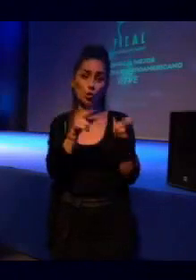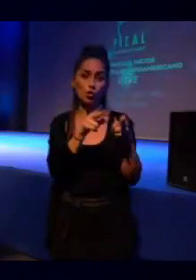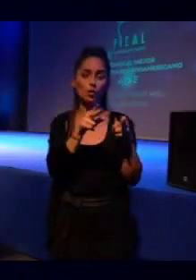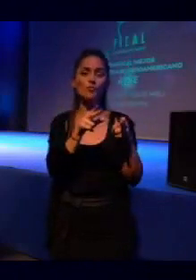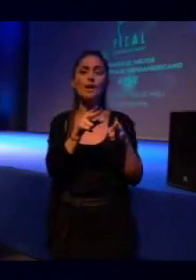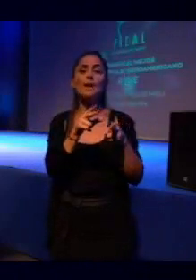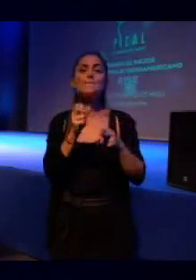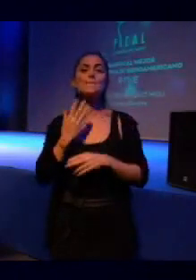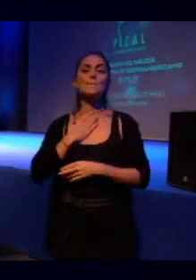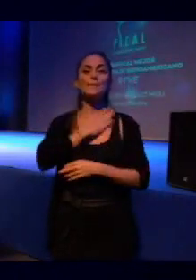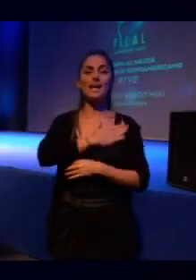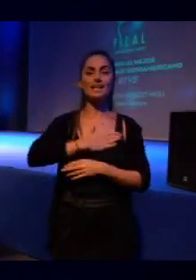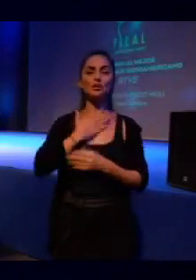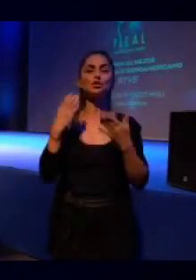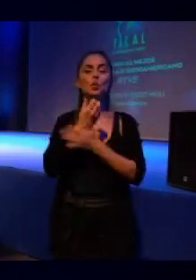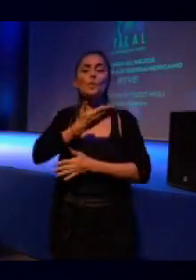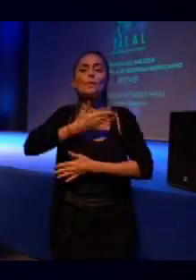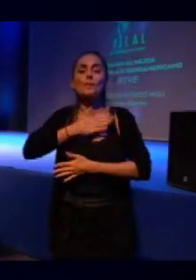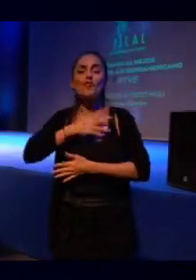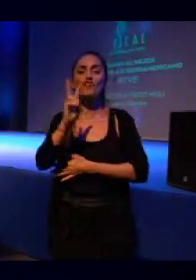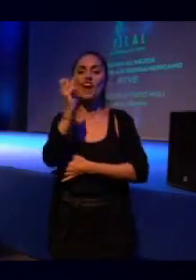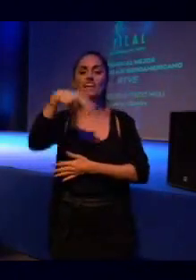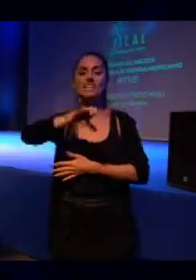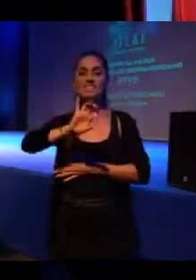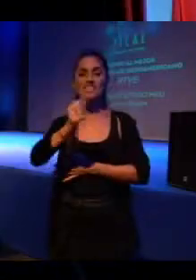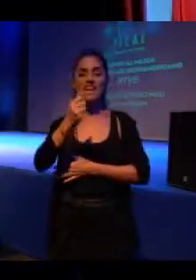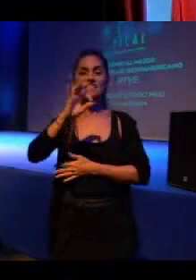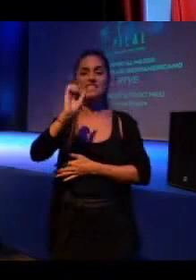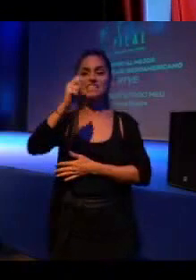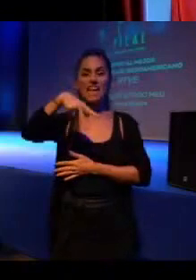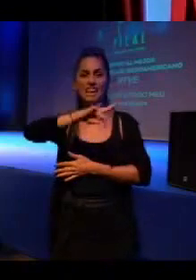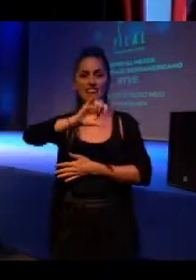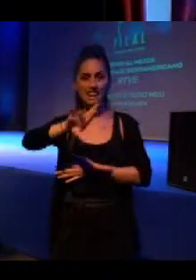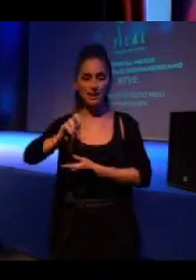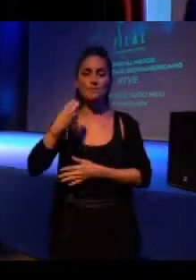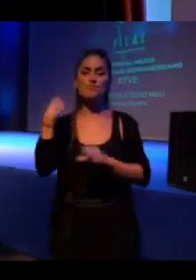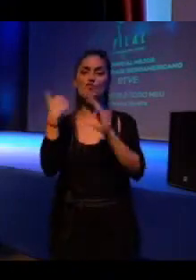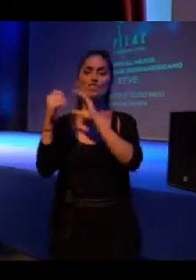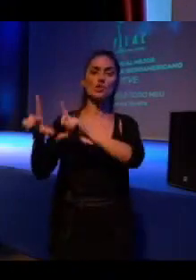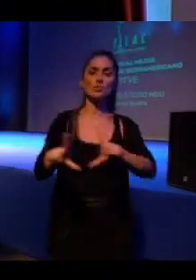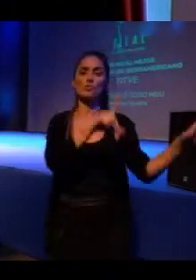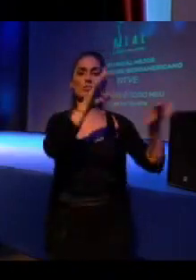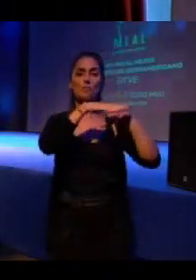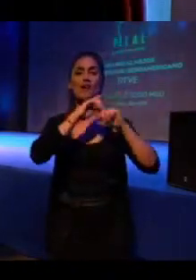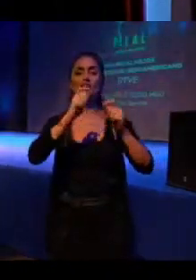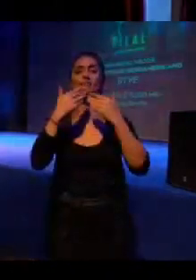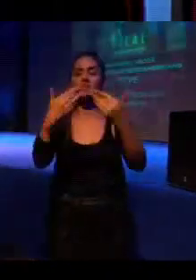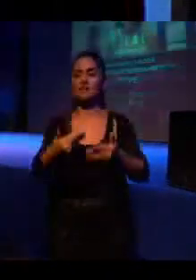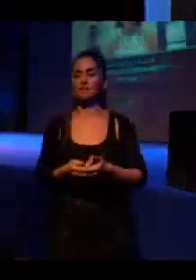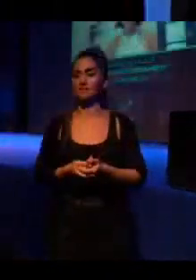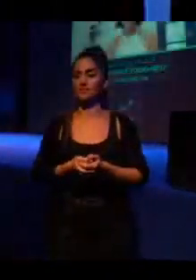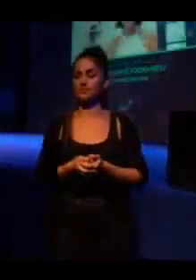Todo Meu, de Vanessa Sandre. Nos ha mandado este vídeo para agradecérnoslo.